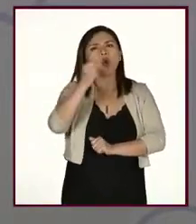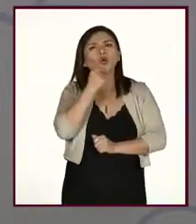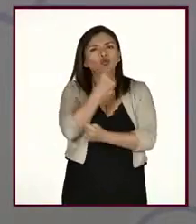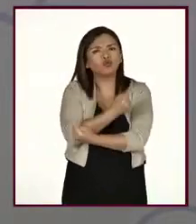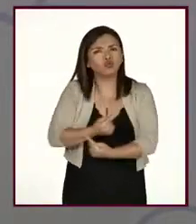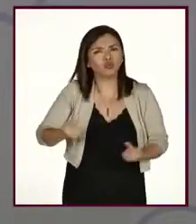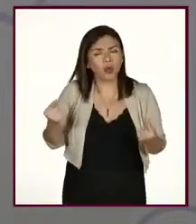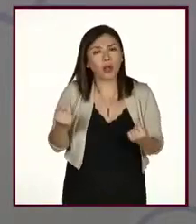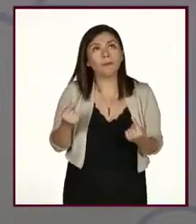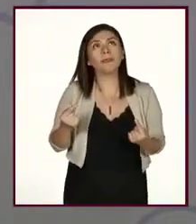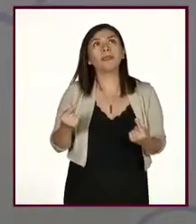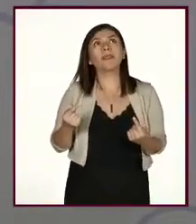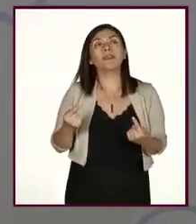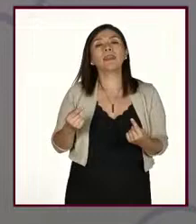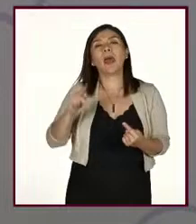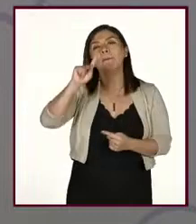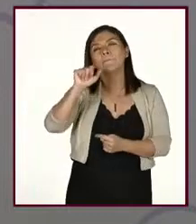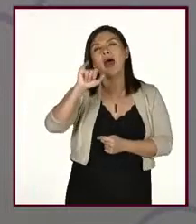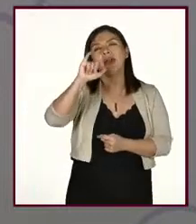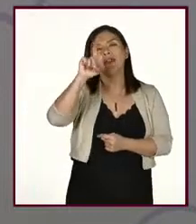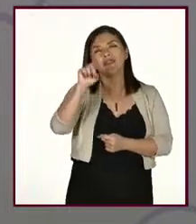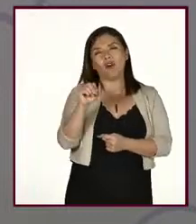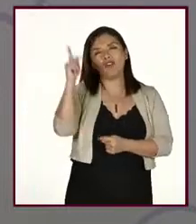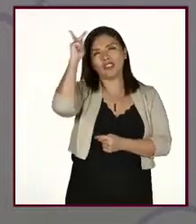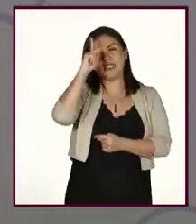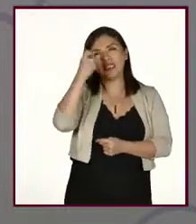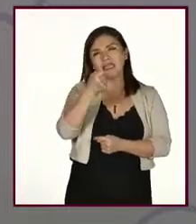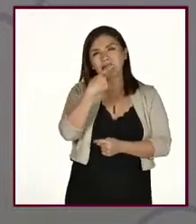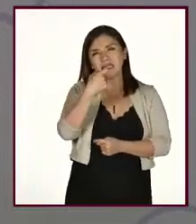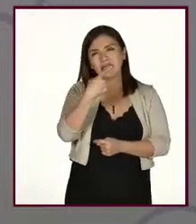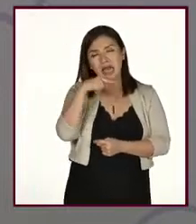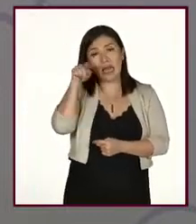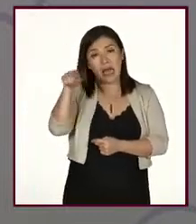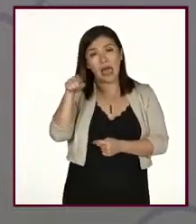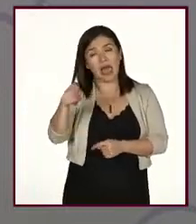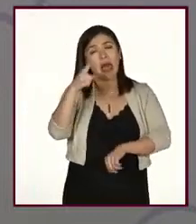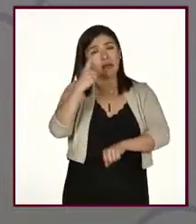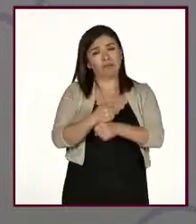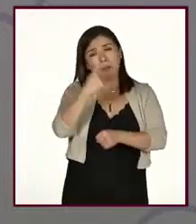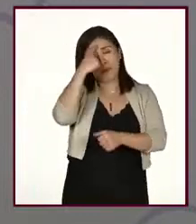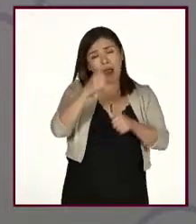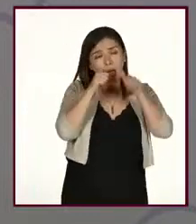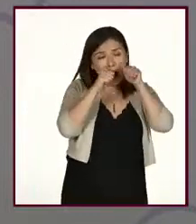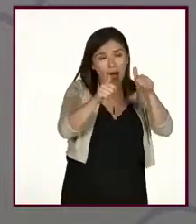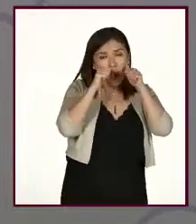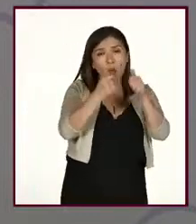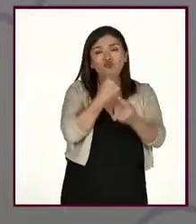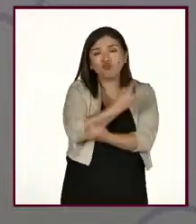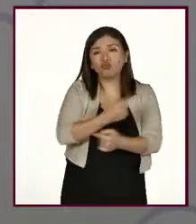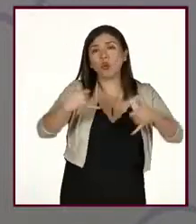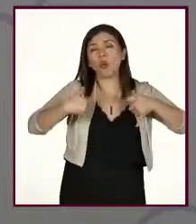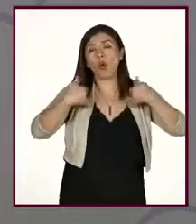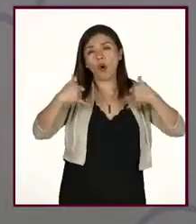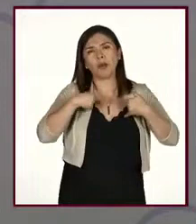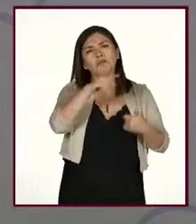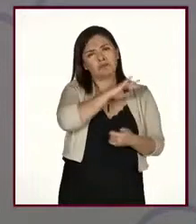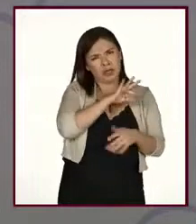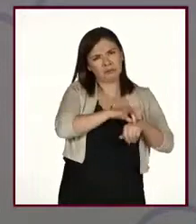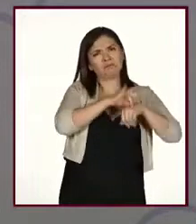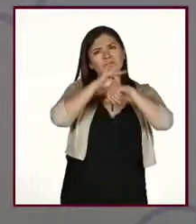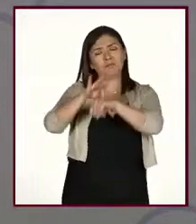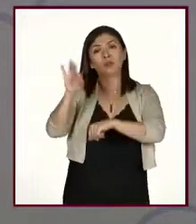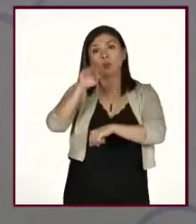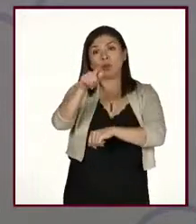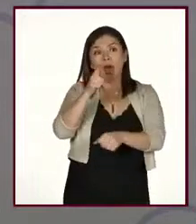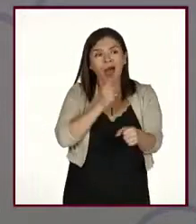Y también pues el psiquiatra. Psiquiatra infantil y del adolescente son profesionales a los que se puede recurrir una vez que